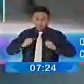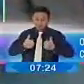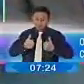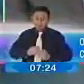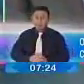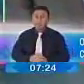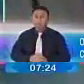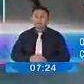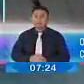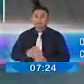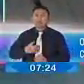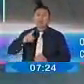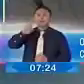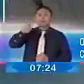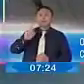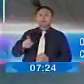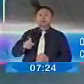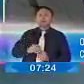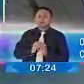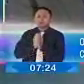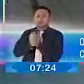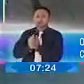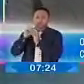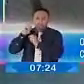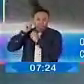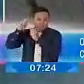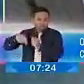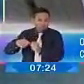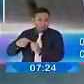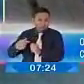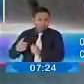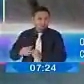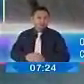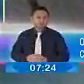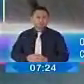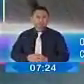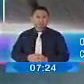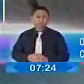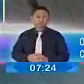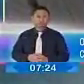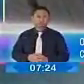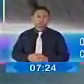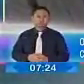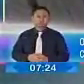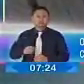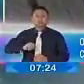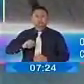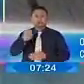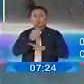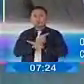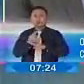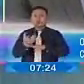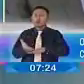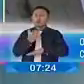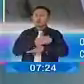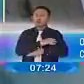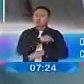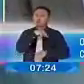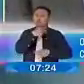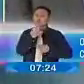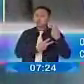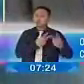Ministro Ontaneda, los esfuerzos con la actividad pesquera sostenible, ¿cómo va? Bastante bien. Hace una semana recibimos la visita